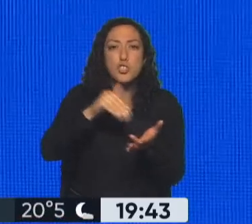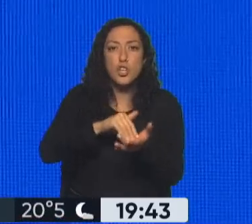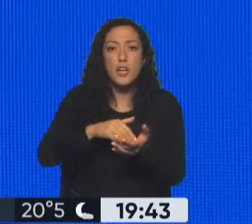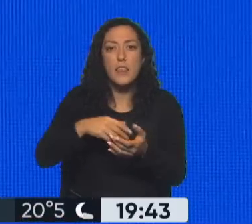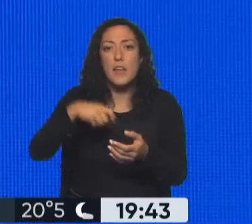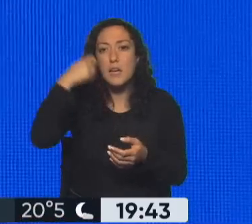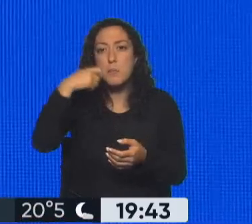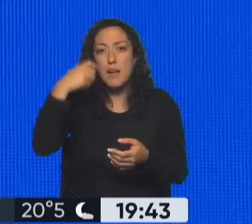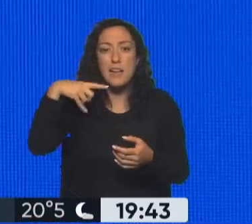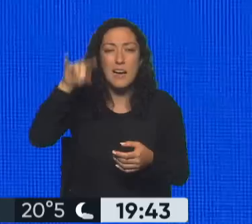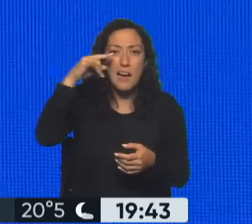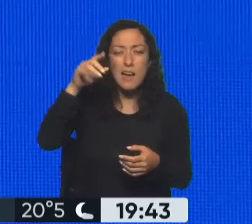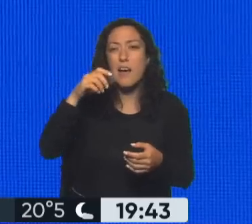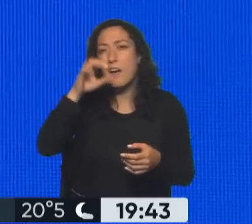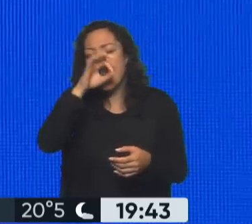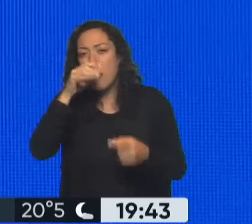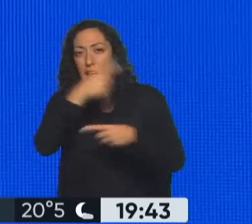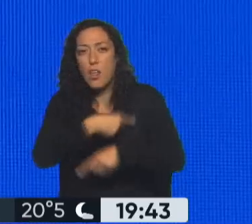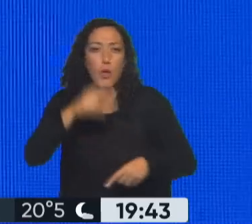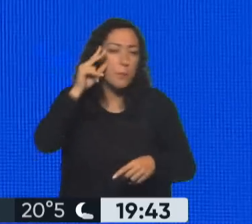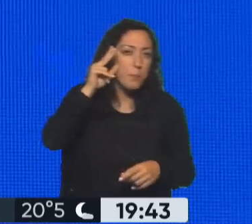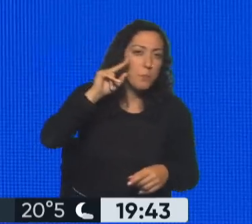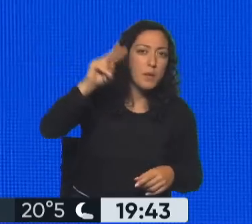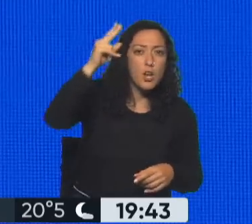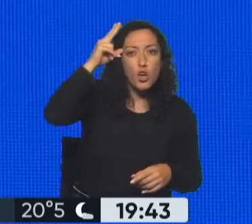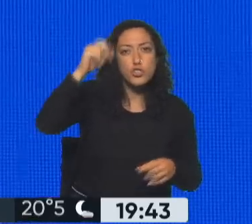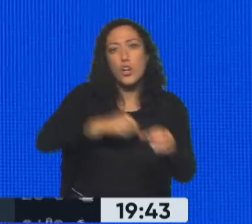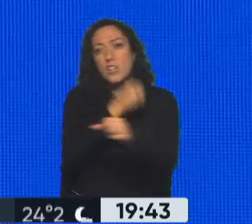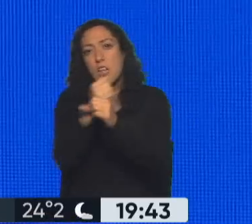ganado perdimos entre el 2008 y el 2010 aproximadamente.